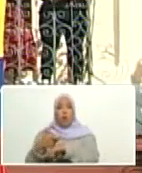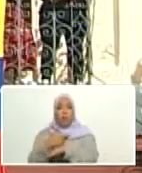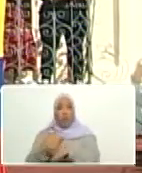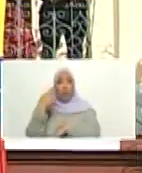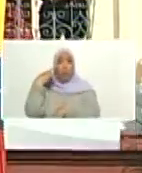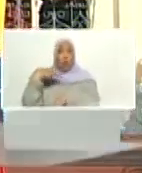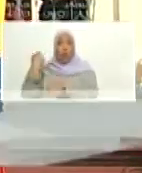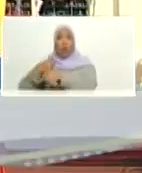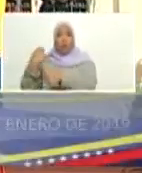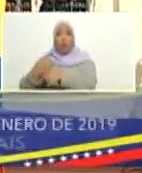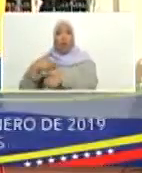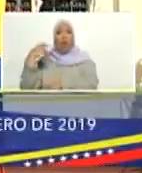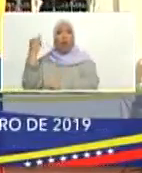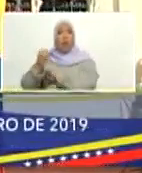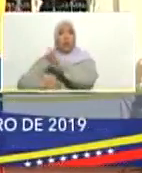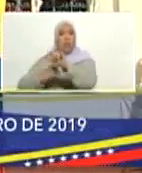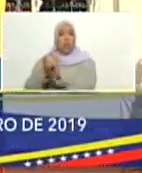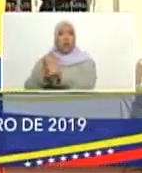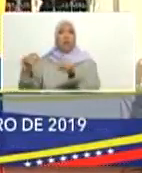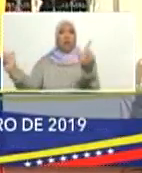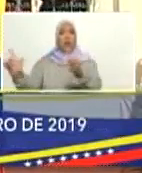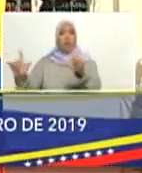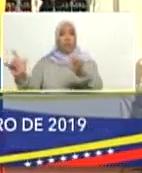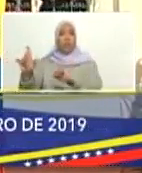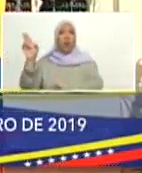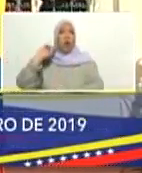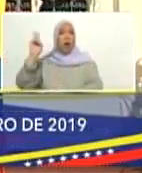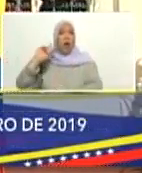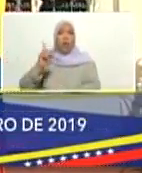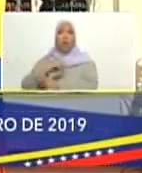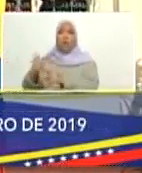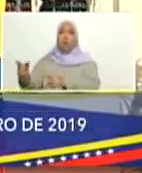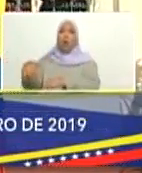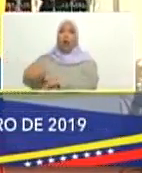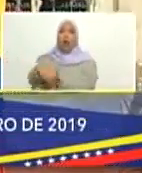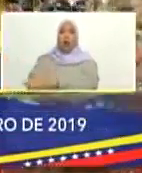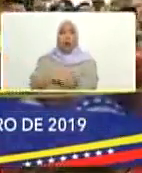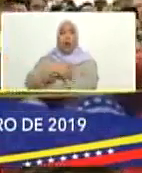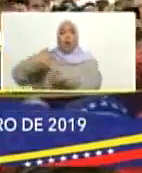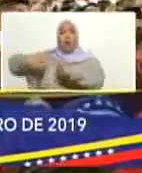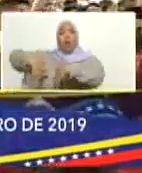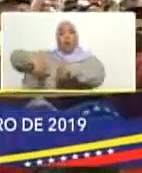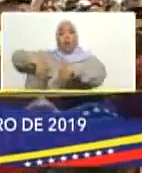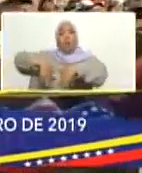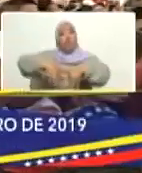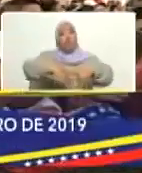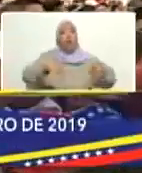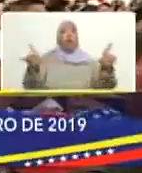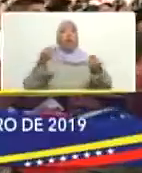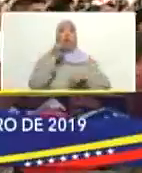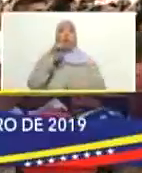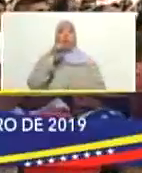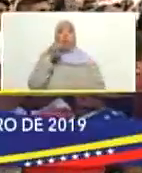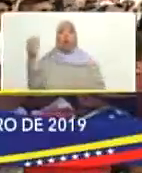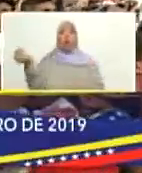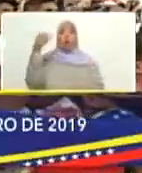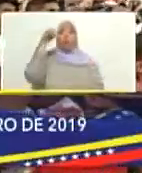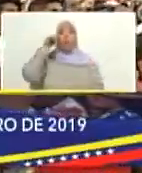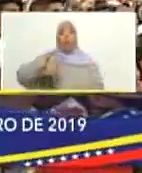los canales internacionales no transmitan la verdad de las calles en Venezuela y la fuerza mayoritaria del